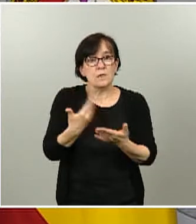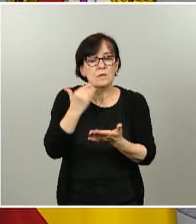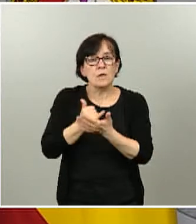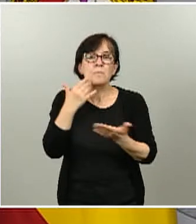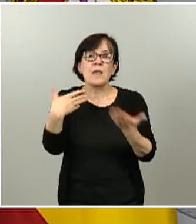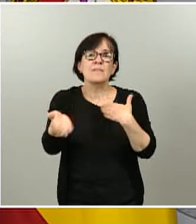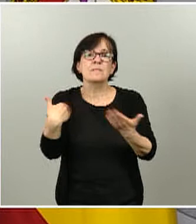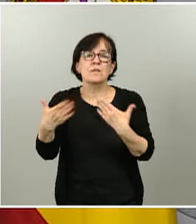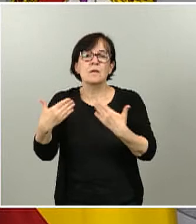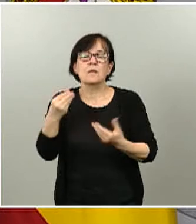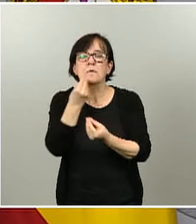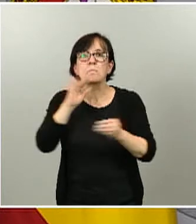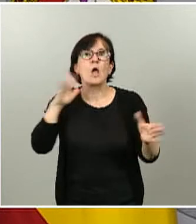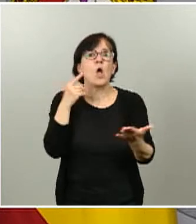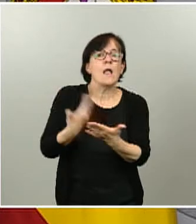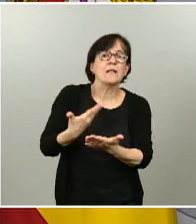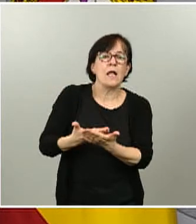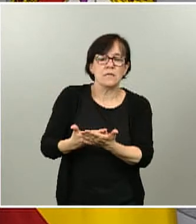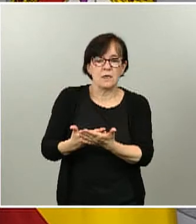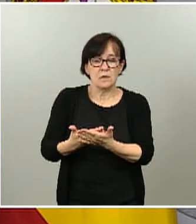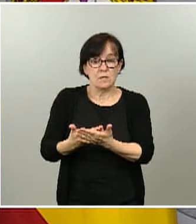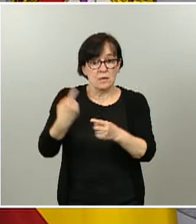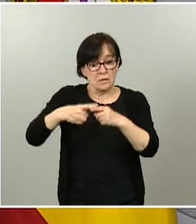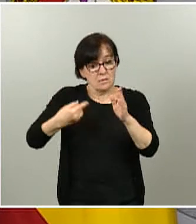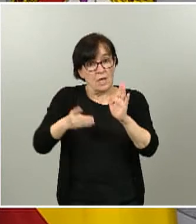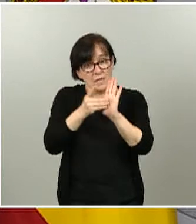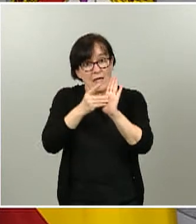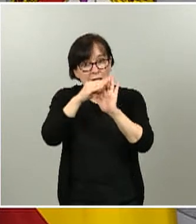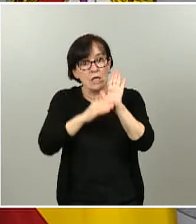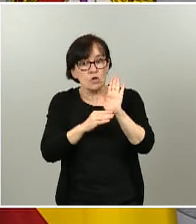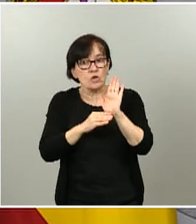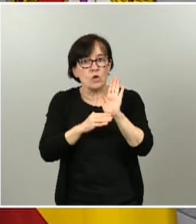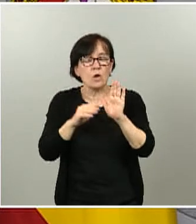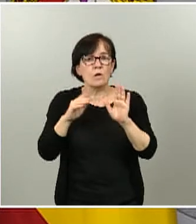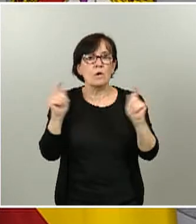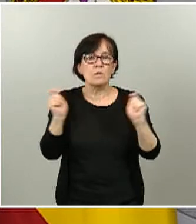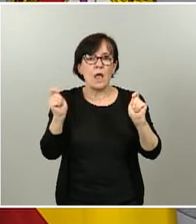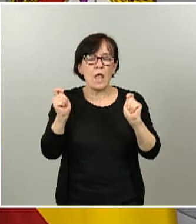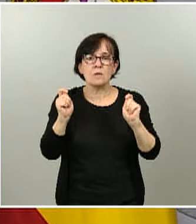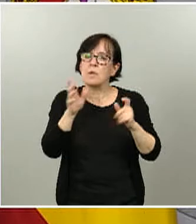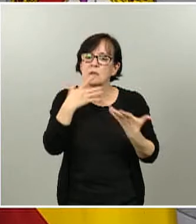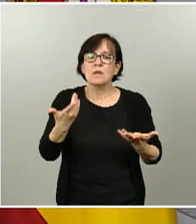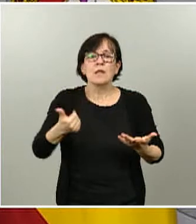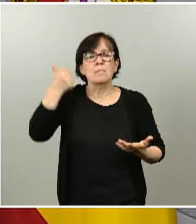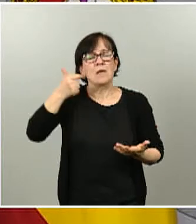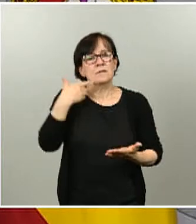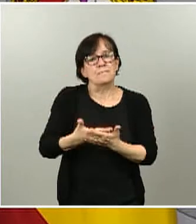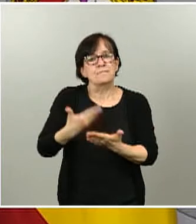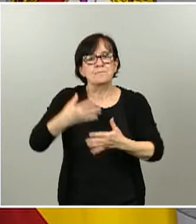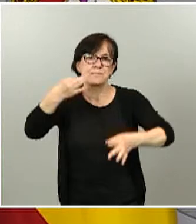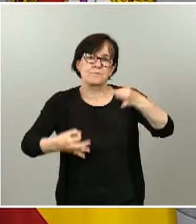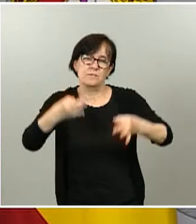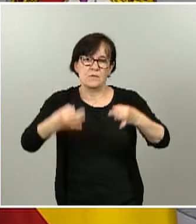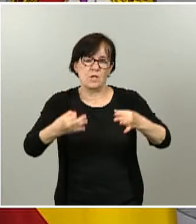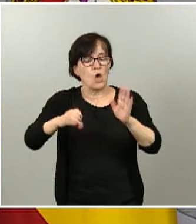mejor garantía de que este instrumento jurídico, el decreto de alarma, es el que tiene las mayores garantías jurídicas y constitucionales